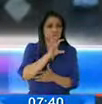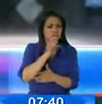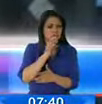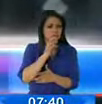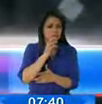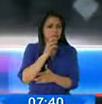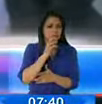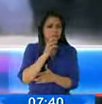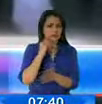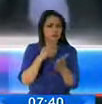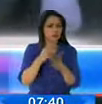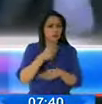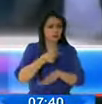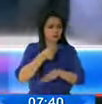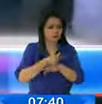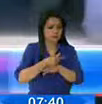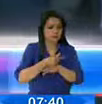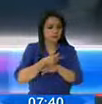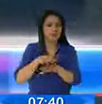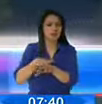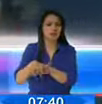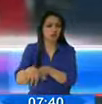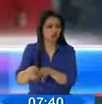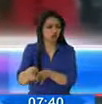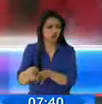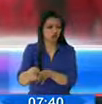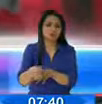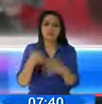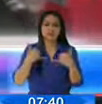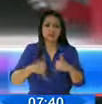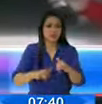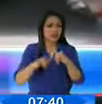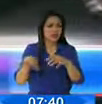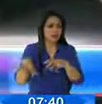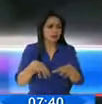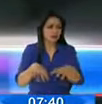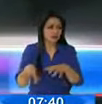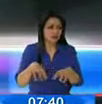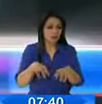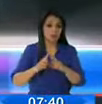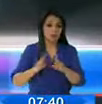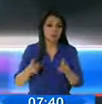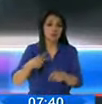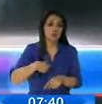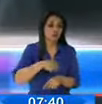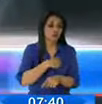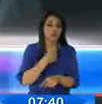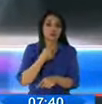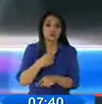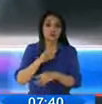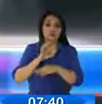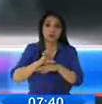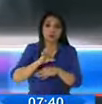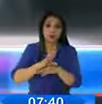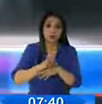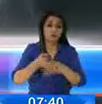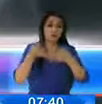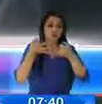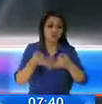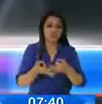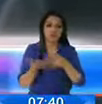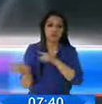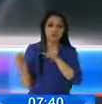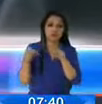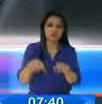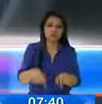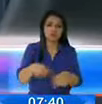excepto dos provincias que como Guayas y Los Ríos que no acatan la disposición. Sin embargo, nosotros, como decíamos, el país ratificó su presencia